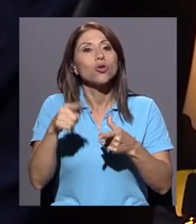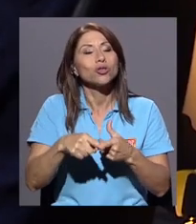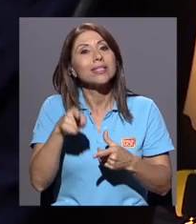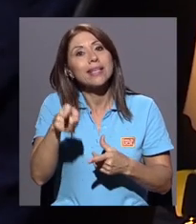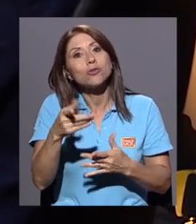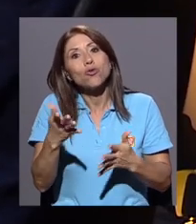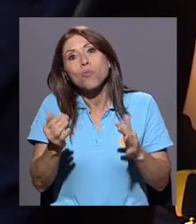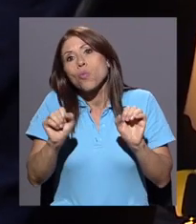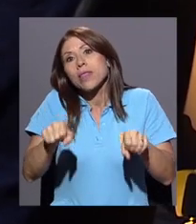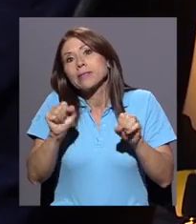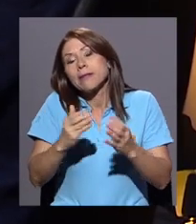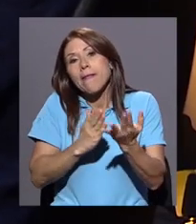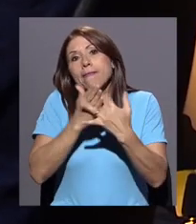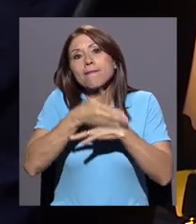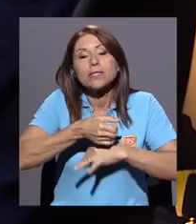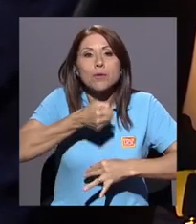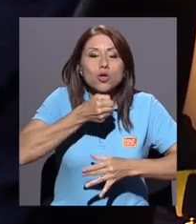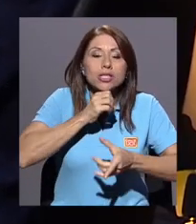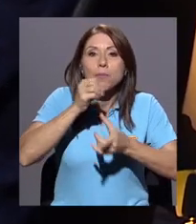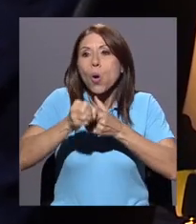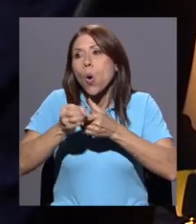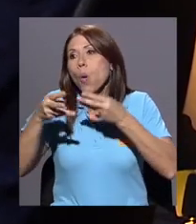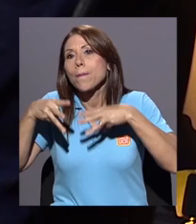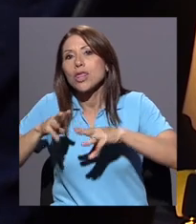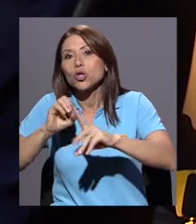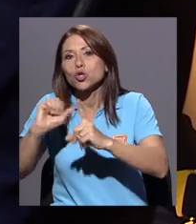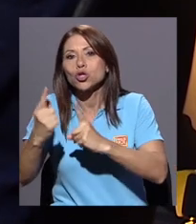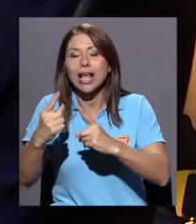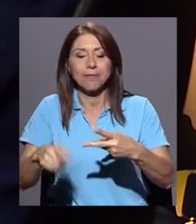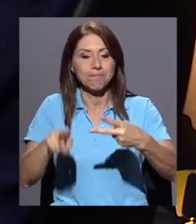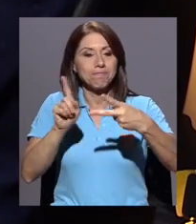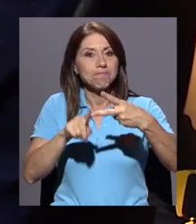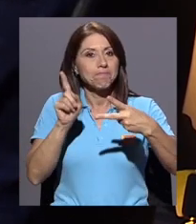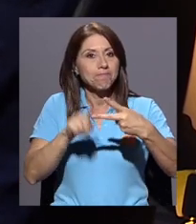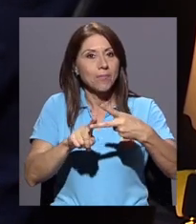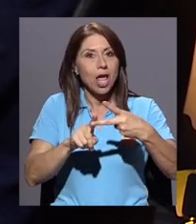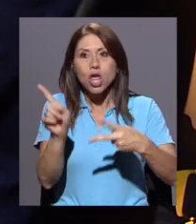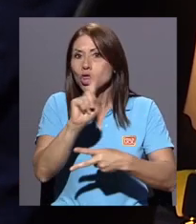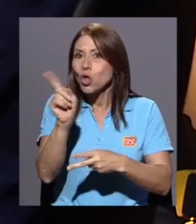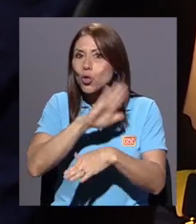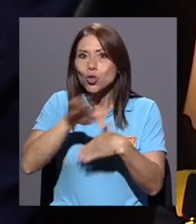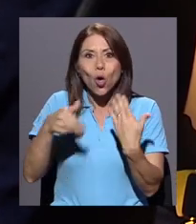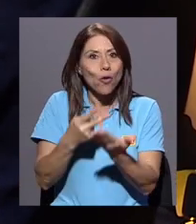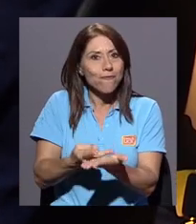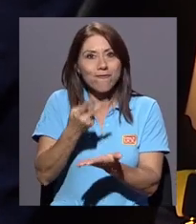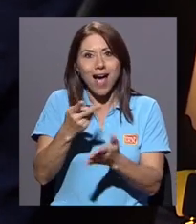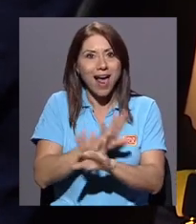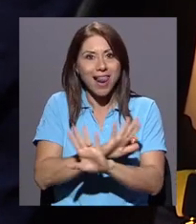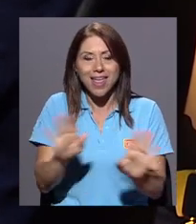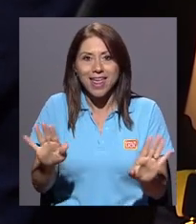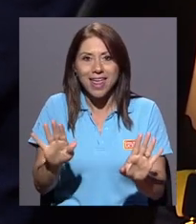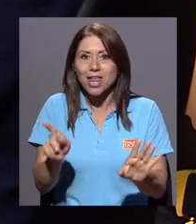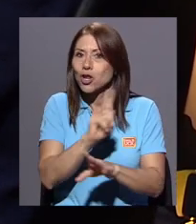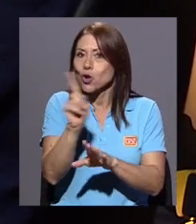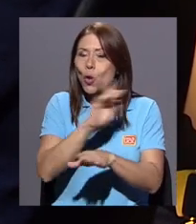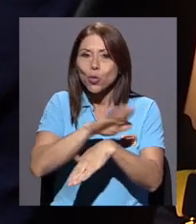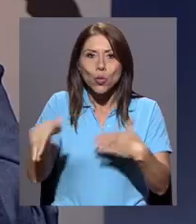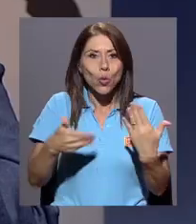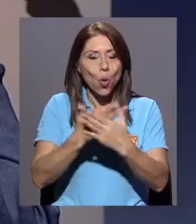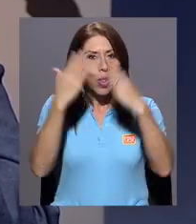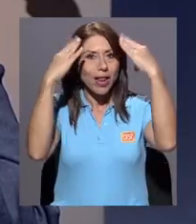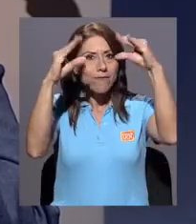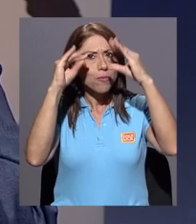plataforma periodística o en un medio social. Pero por otra parte está el problema de que no todo vale, de que no todo, digamos, toda